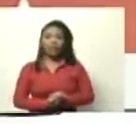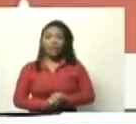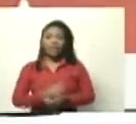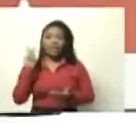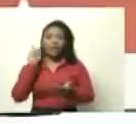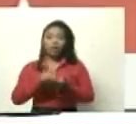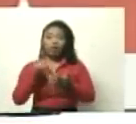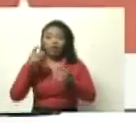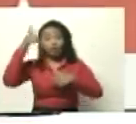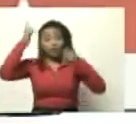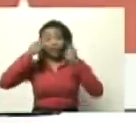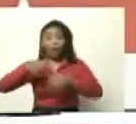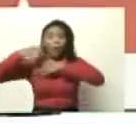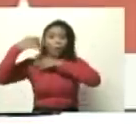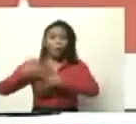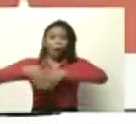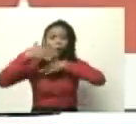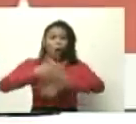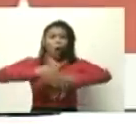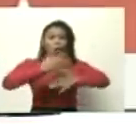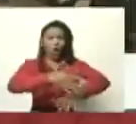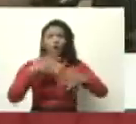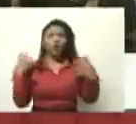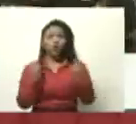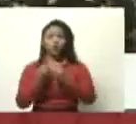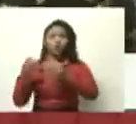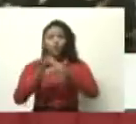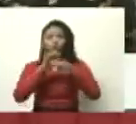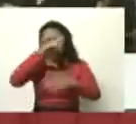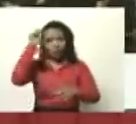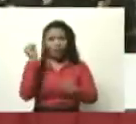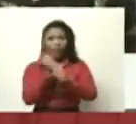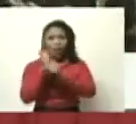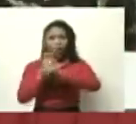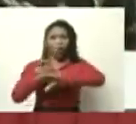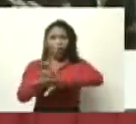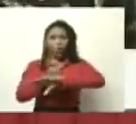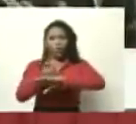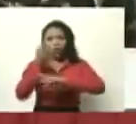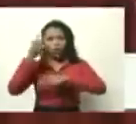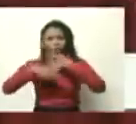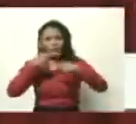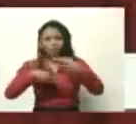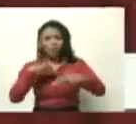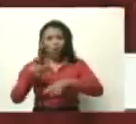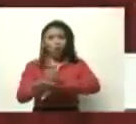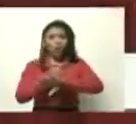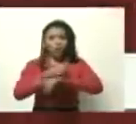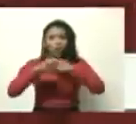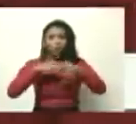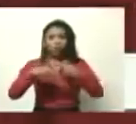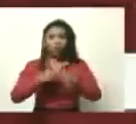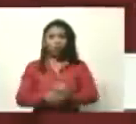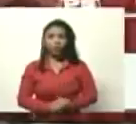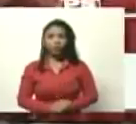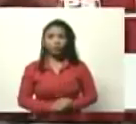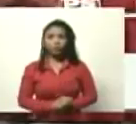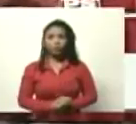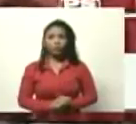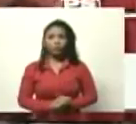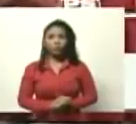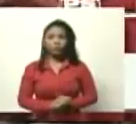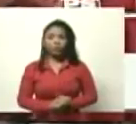Chávez, marchan unidas la clase trabajadora con el gobierno revolucionario. Con el gobierno revolucionario.